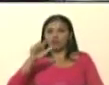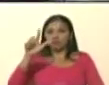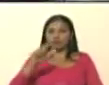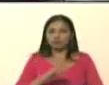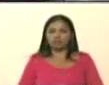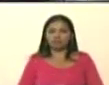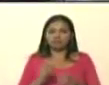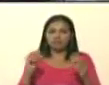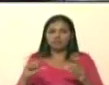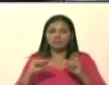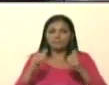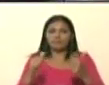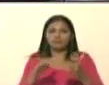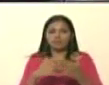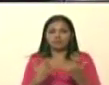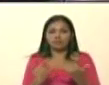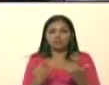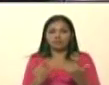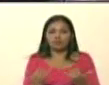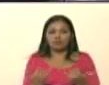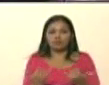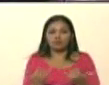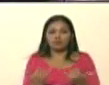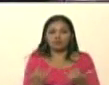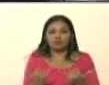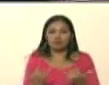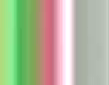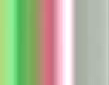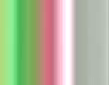arrancan las terceras